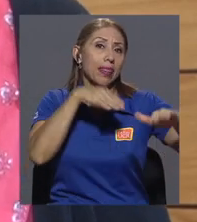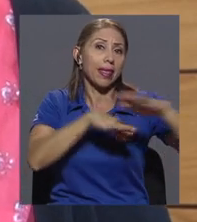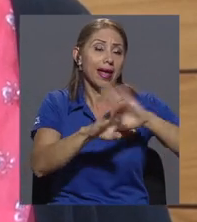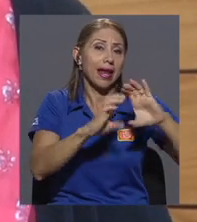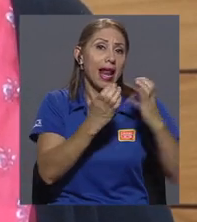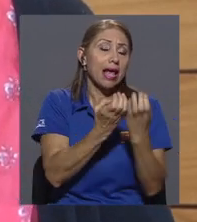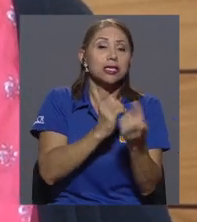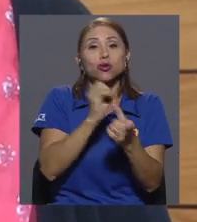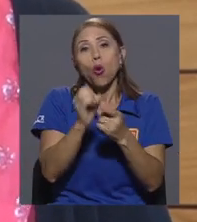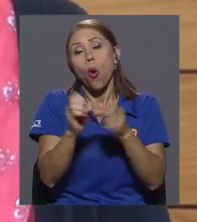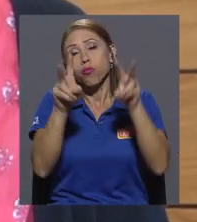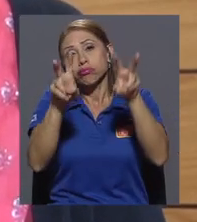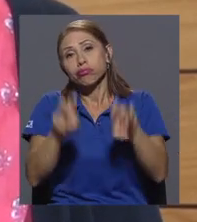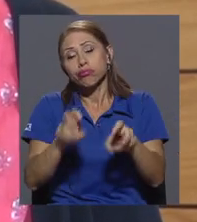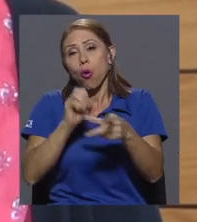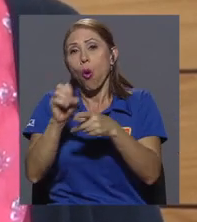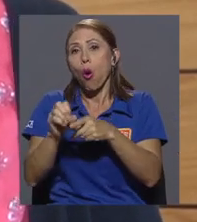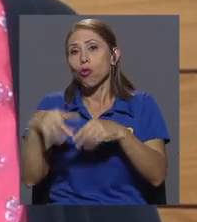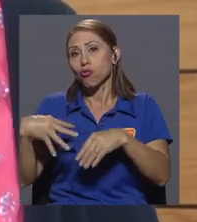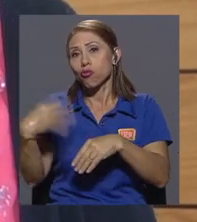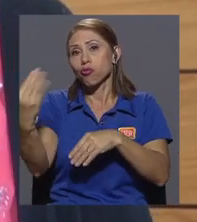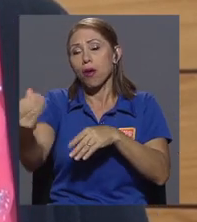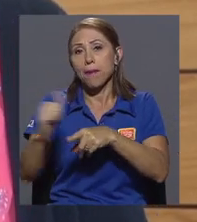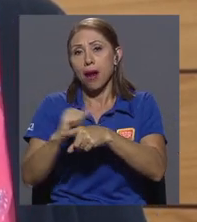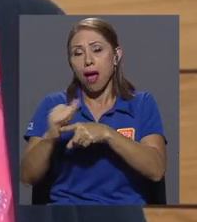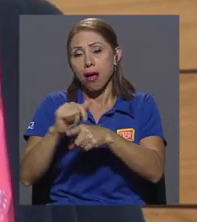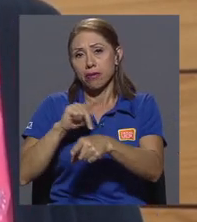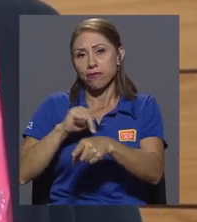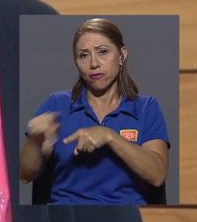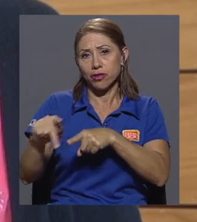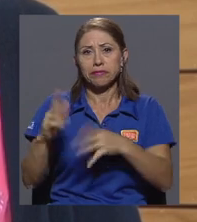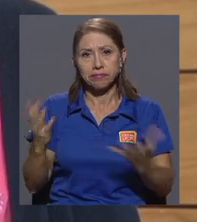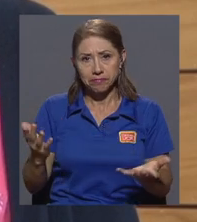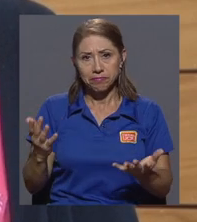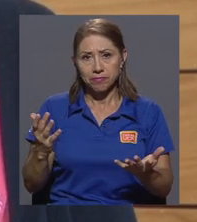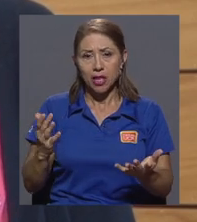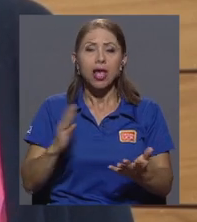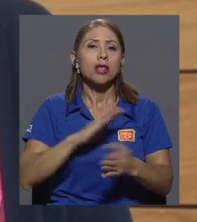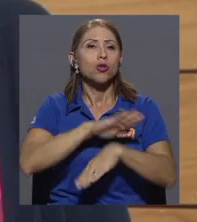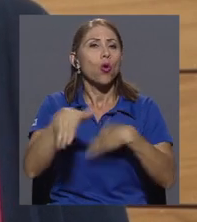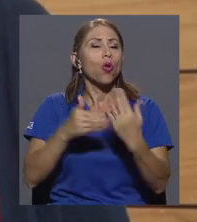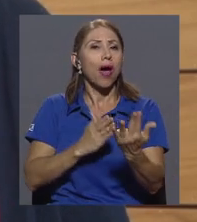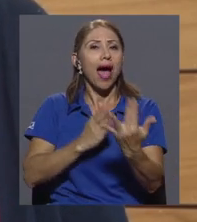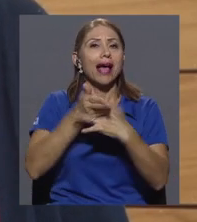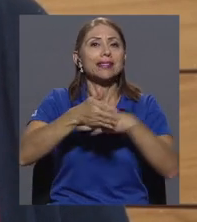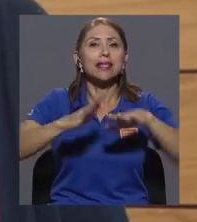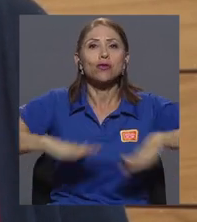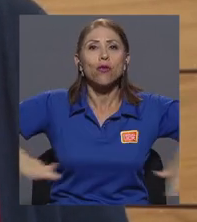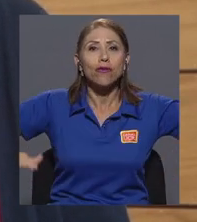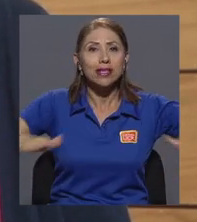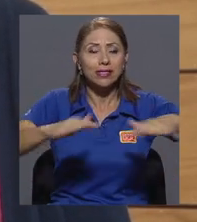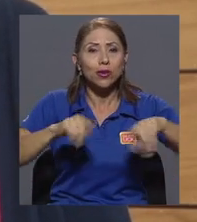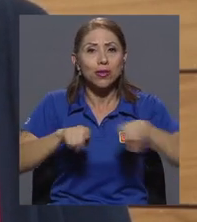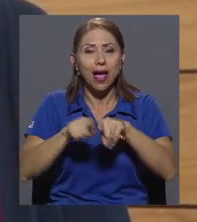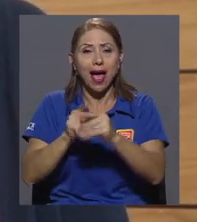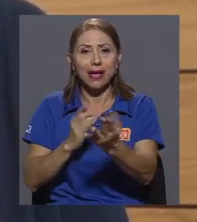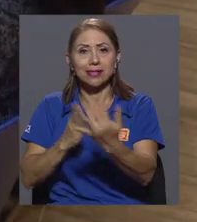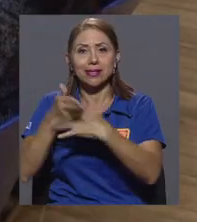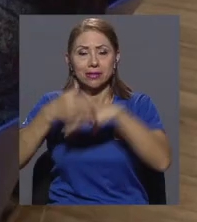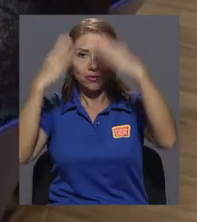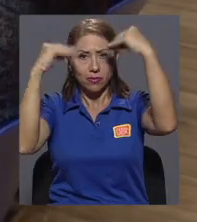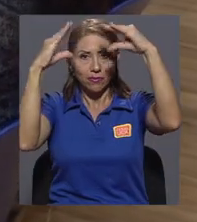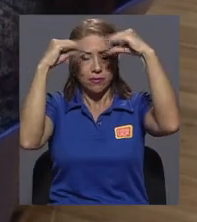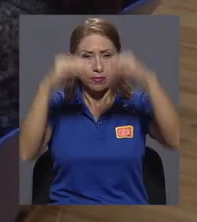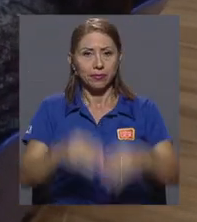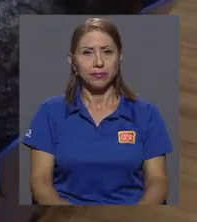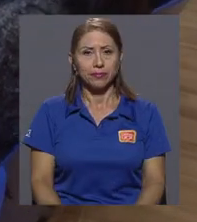las evaluaciones y en prácticas profesionales, en todo lo que se refiere al acceso físico y lo que se refiere al acceso a la